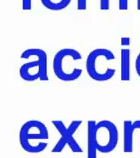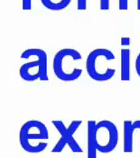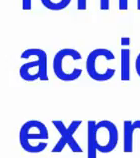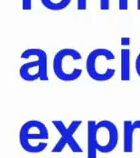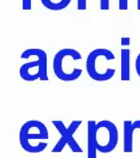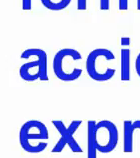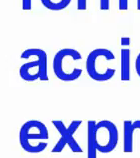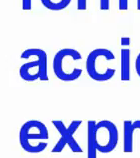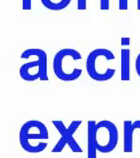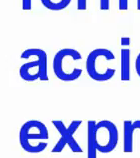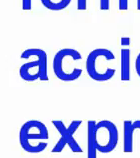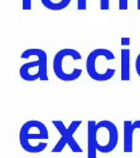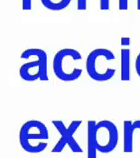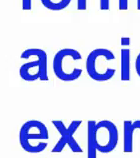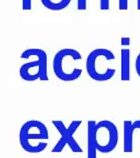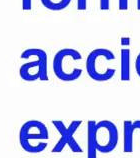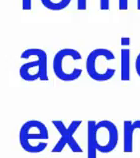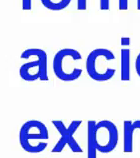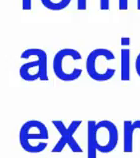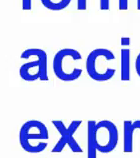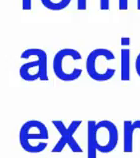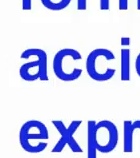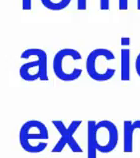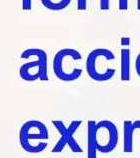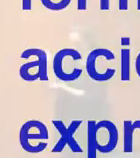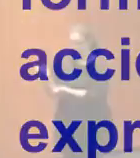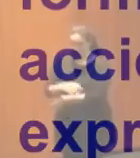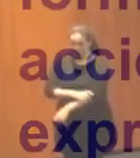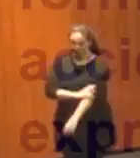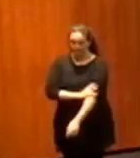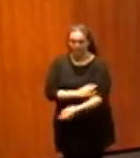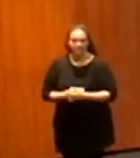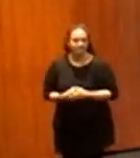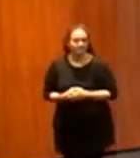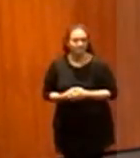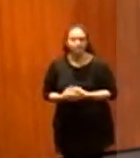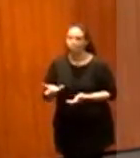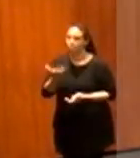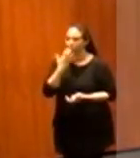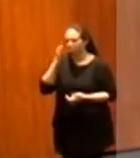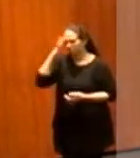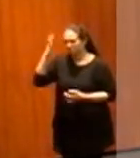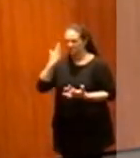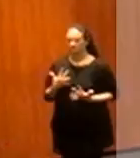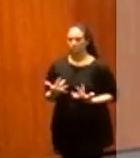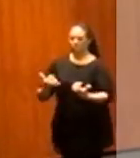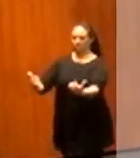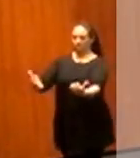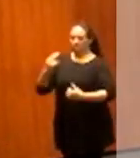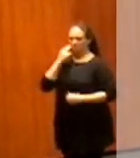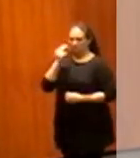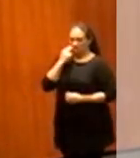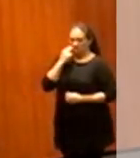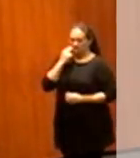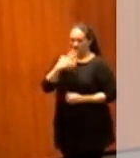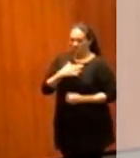para que se sepan expresar de muchas maneras. Pues el que no sabe ante un público se siente intimidado, pues que pueda ir